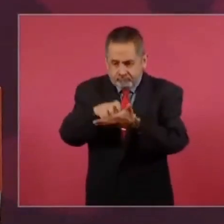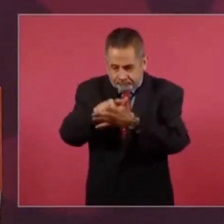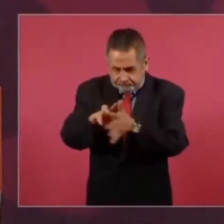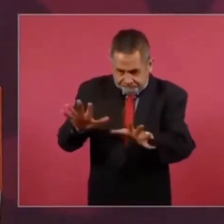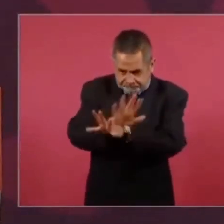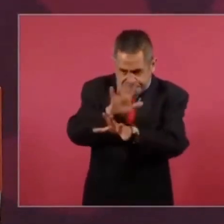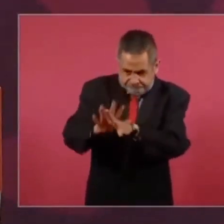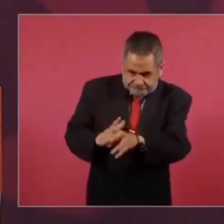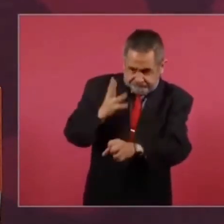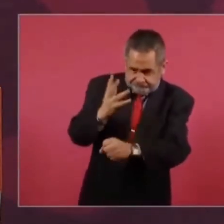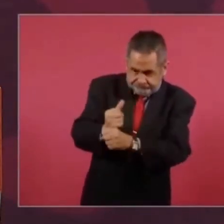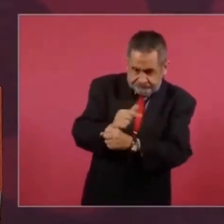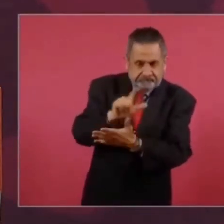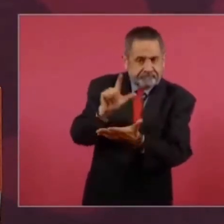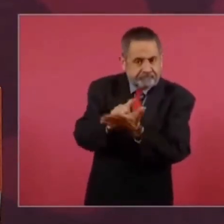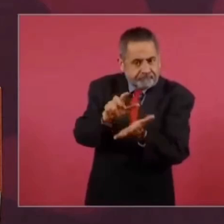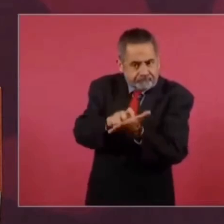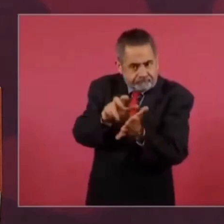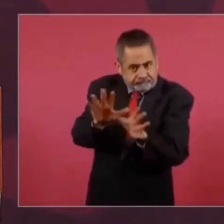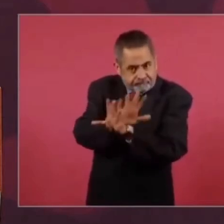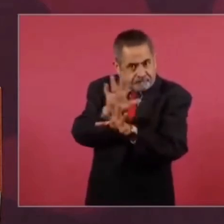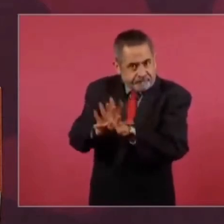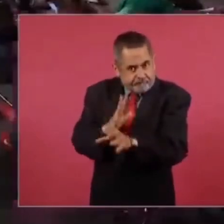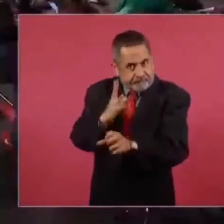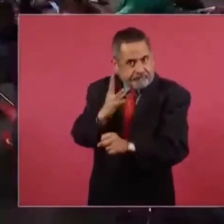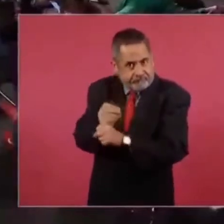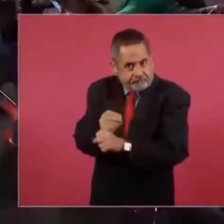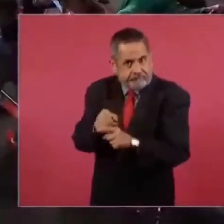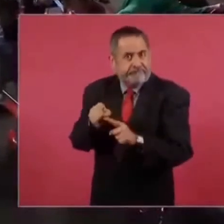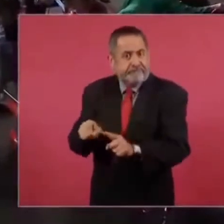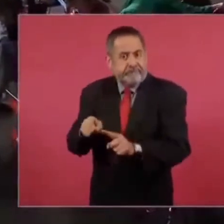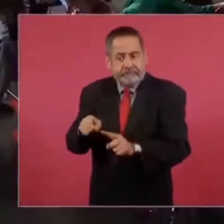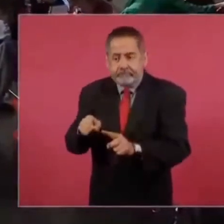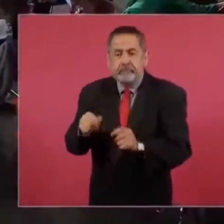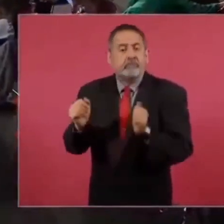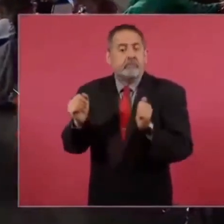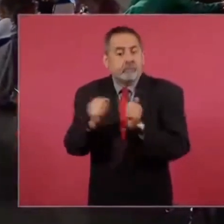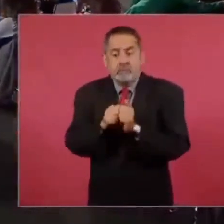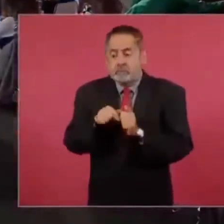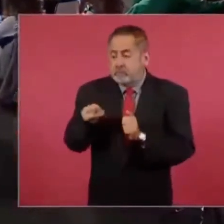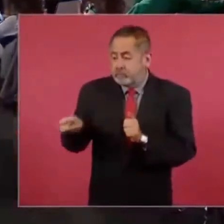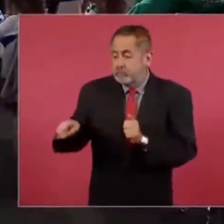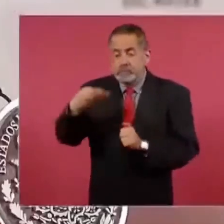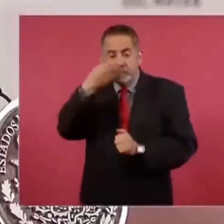reforma aplicando el principio bíblico